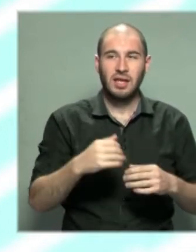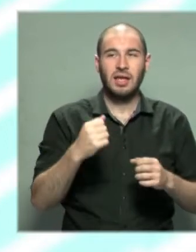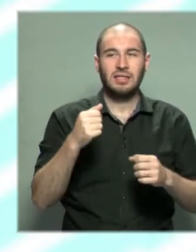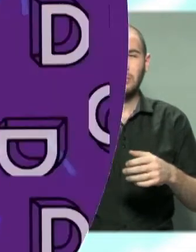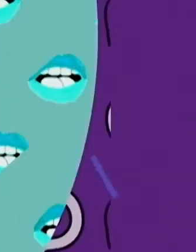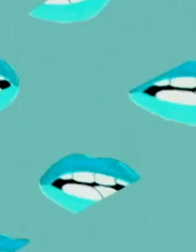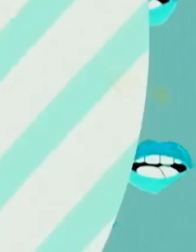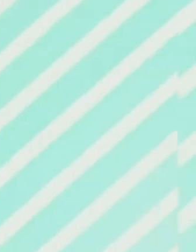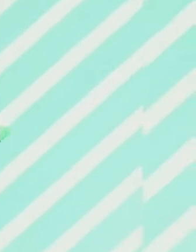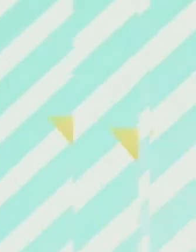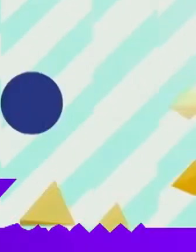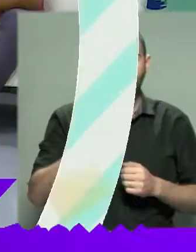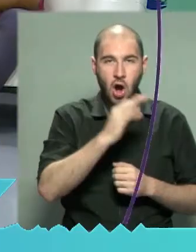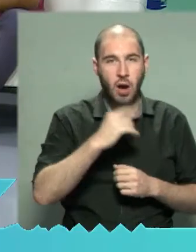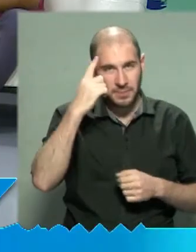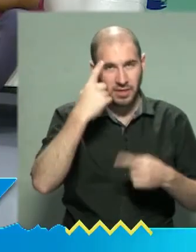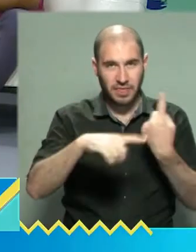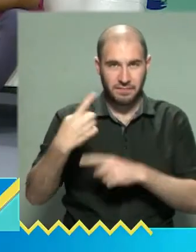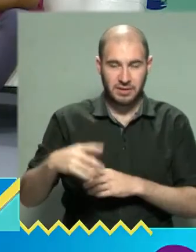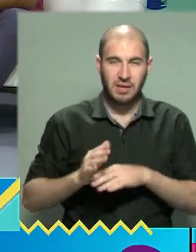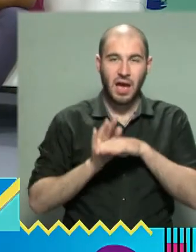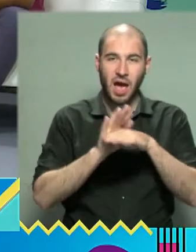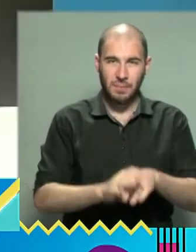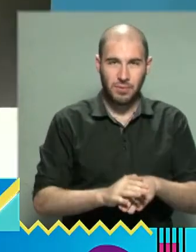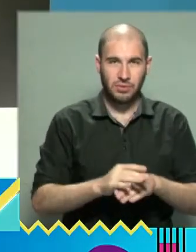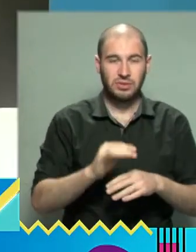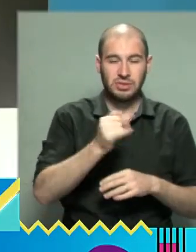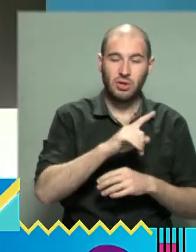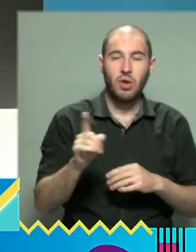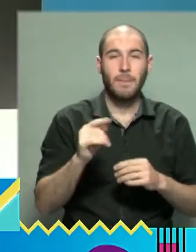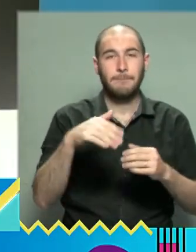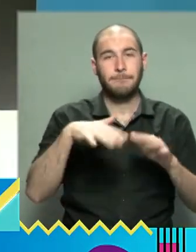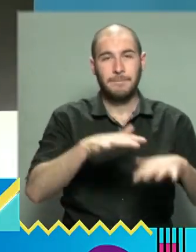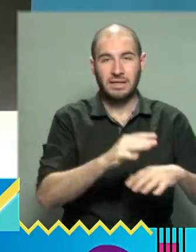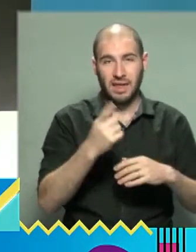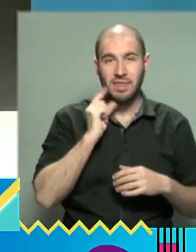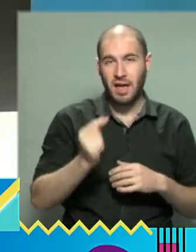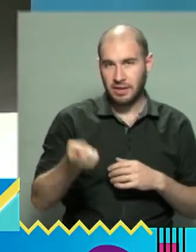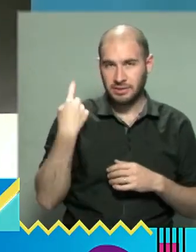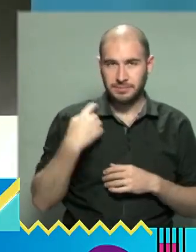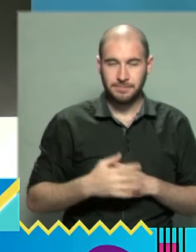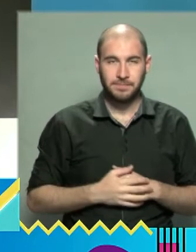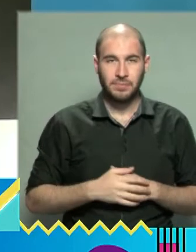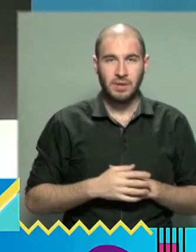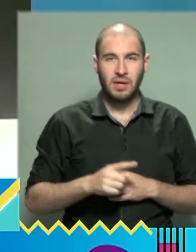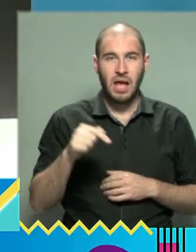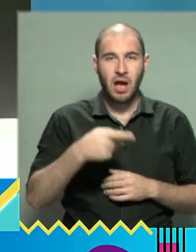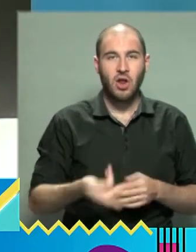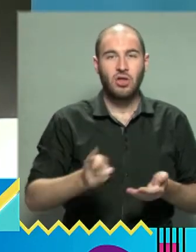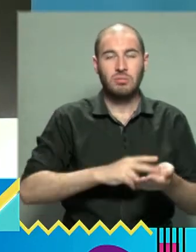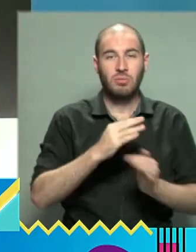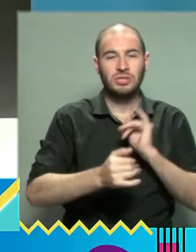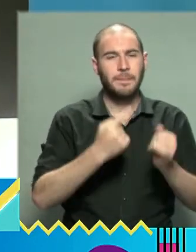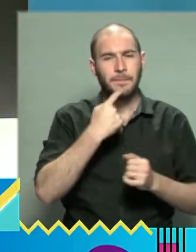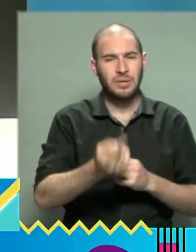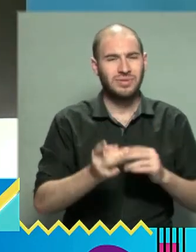la producción. Distintas opiniones y acompañamiento o no a la marcha del día de ayer. Volvemos un poco a la